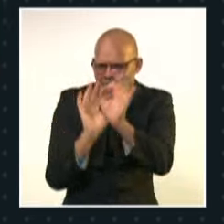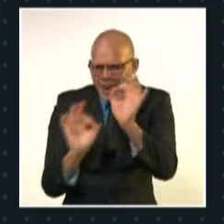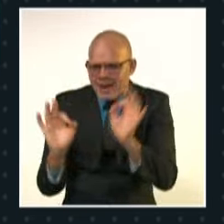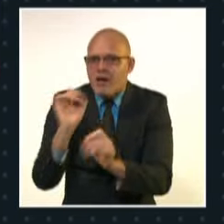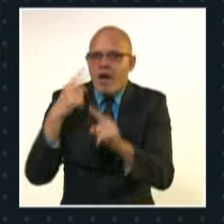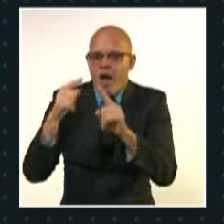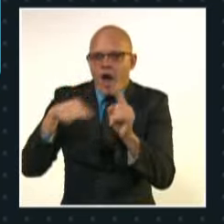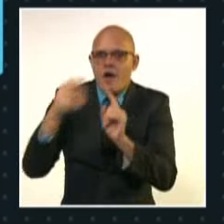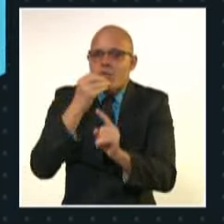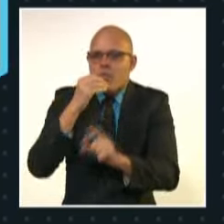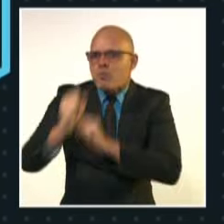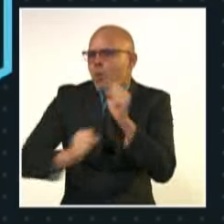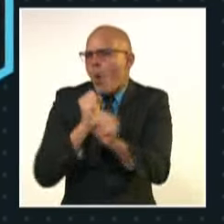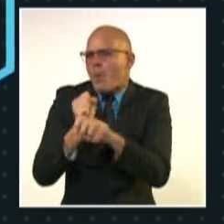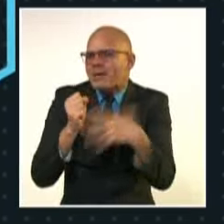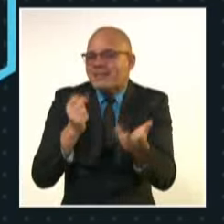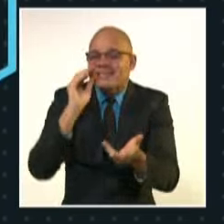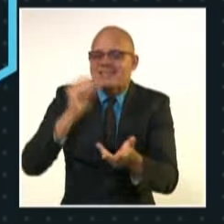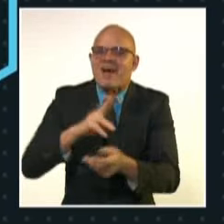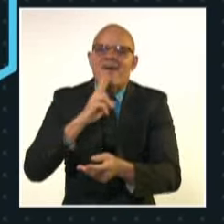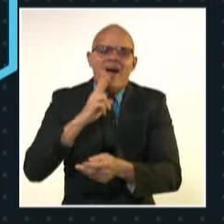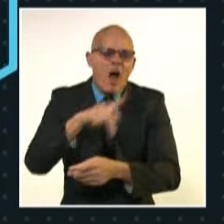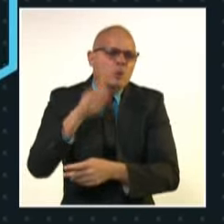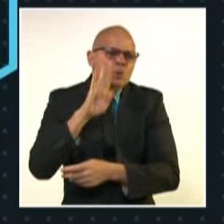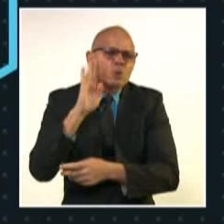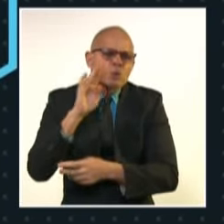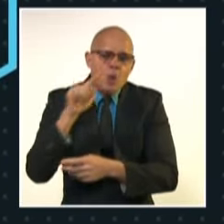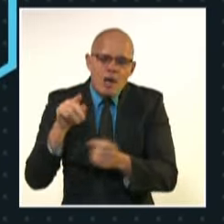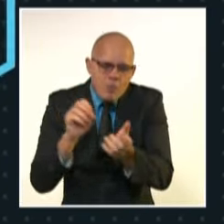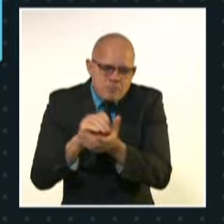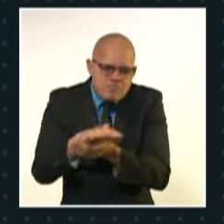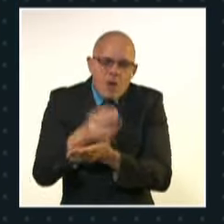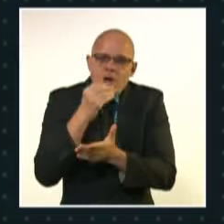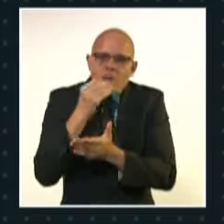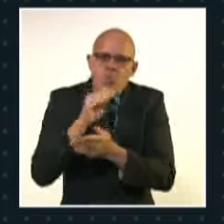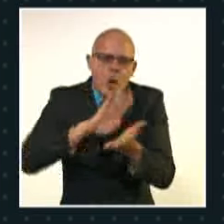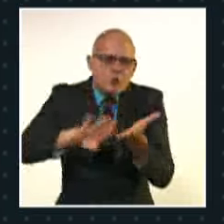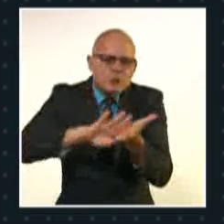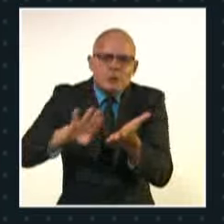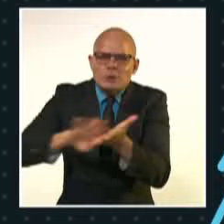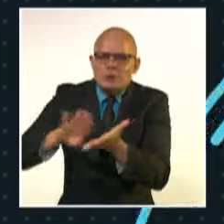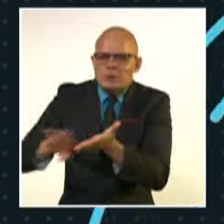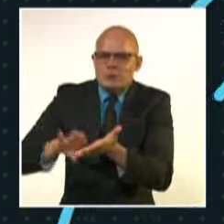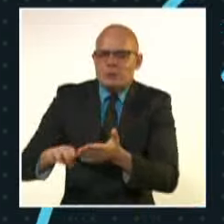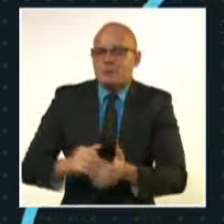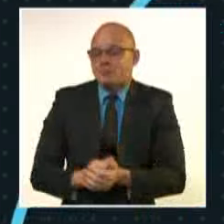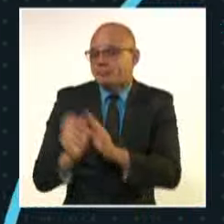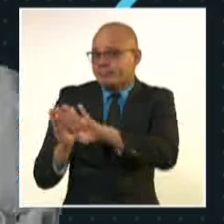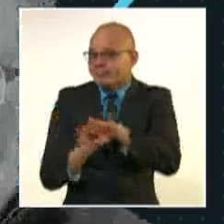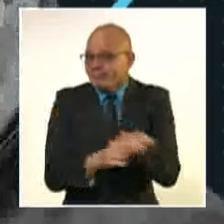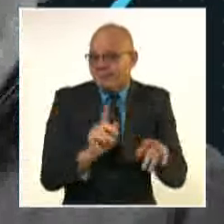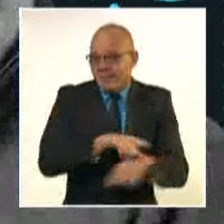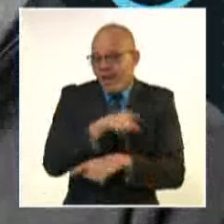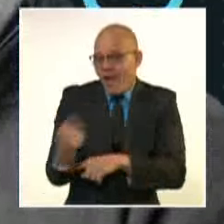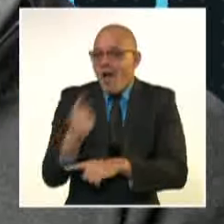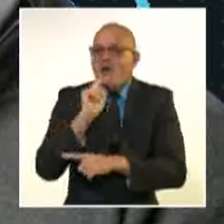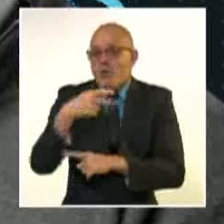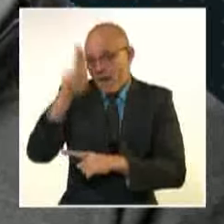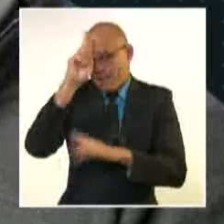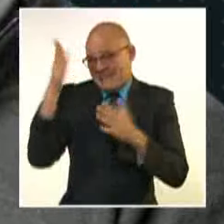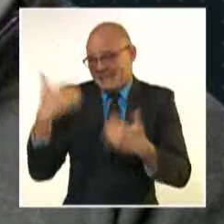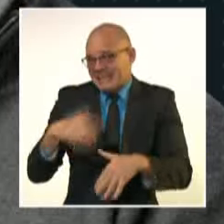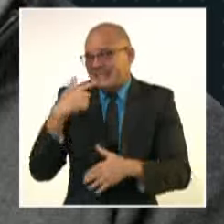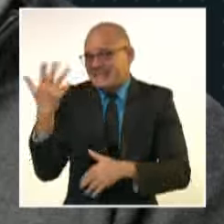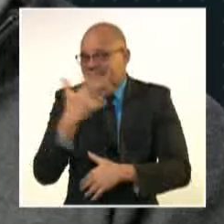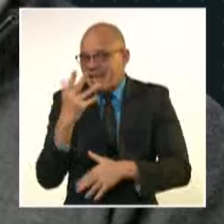para extraer contaminantes del agua y capturar dióxido de carbono, entre otras posibilidades. Mientras, el Nobel de Medicina lo mereció el